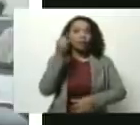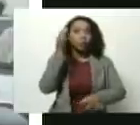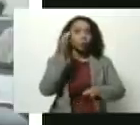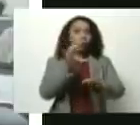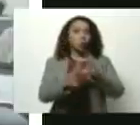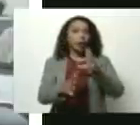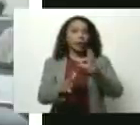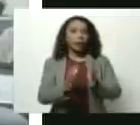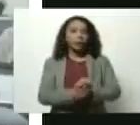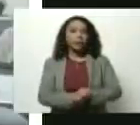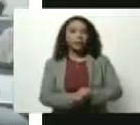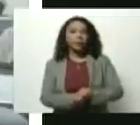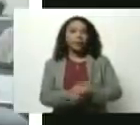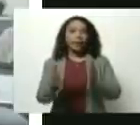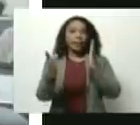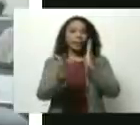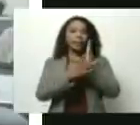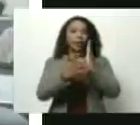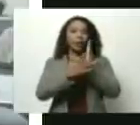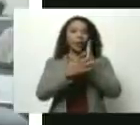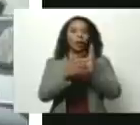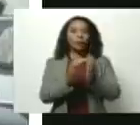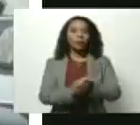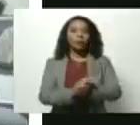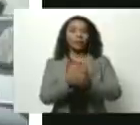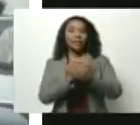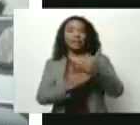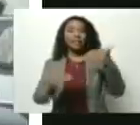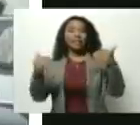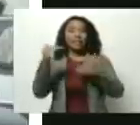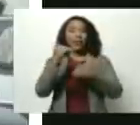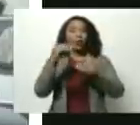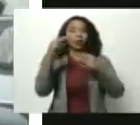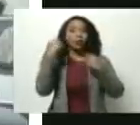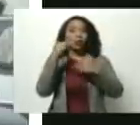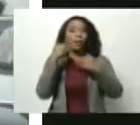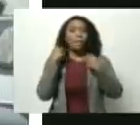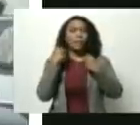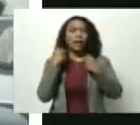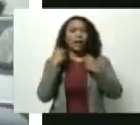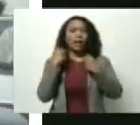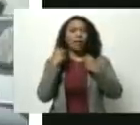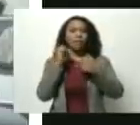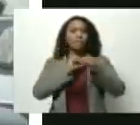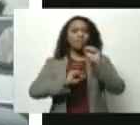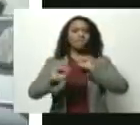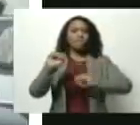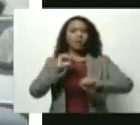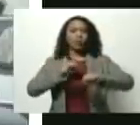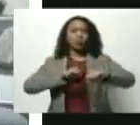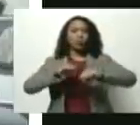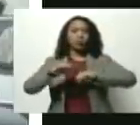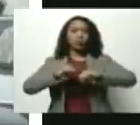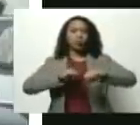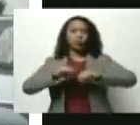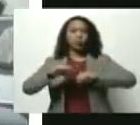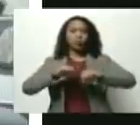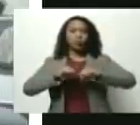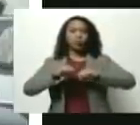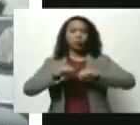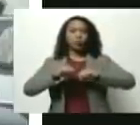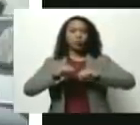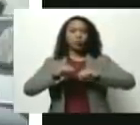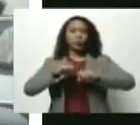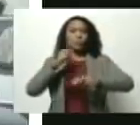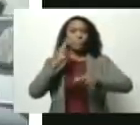casualmente tecnología de altísimo nivel para contrarrestar acciones